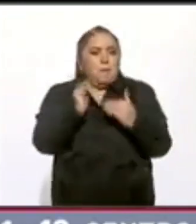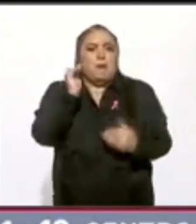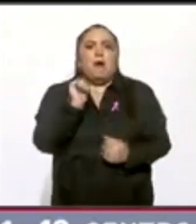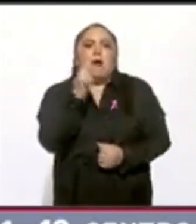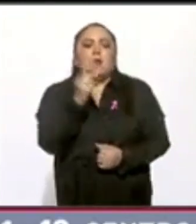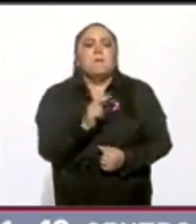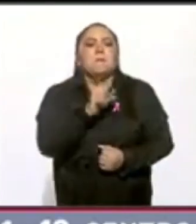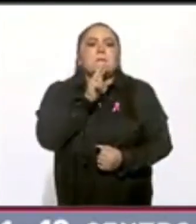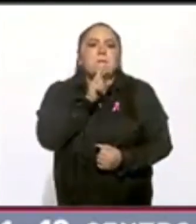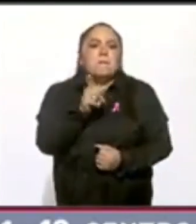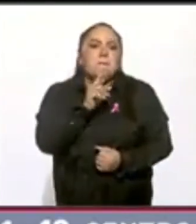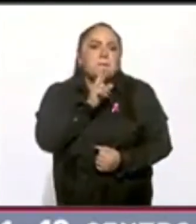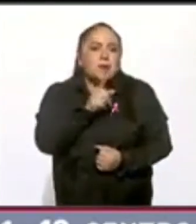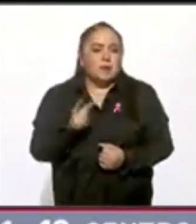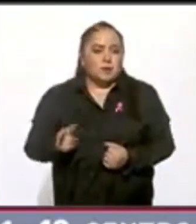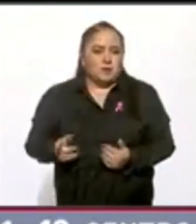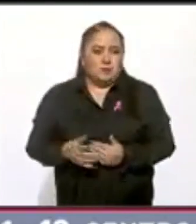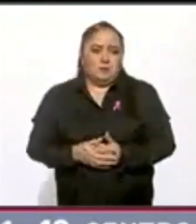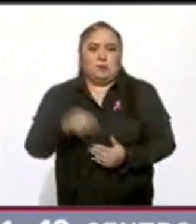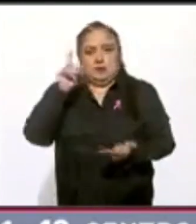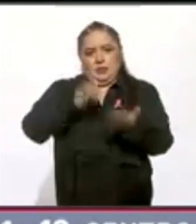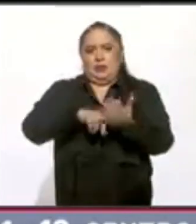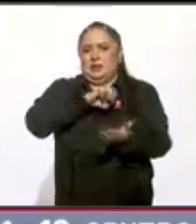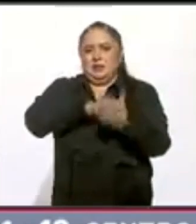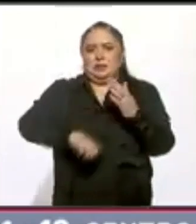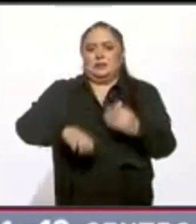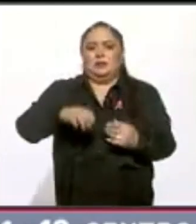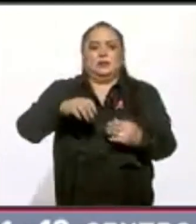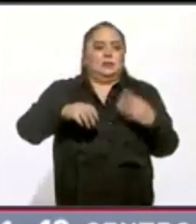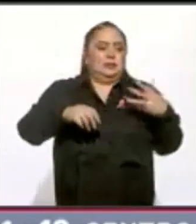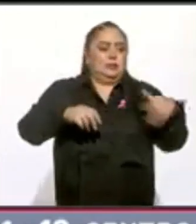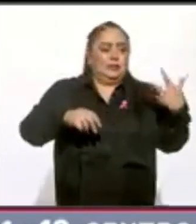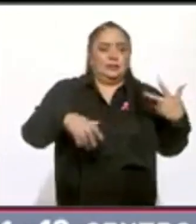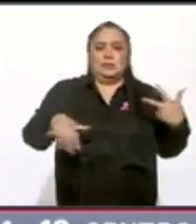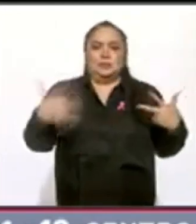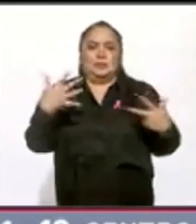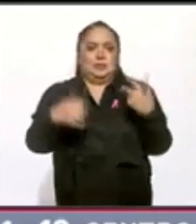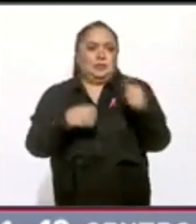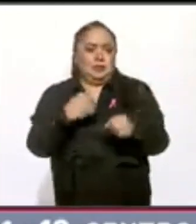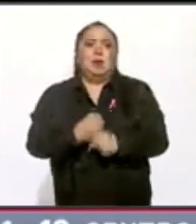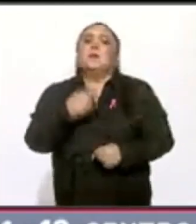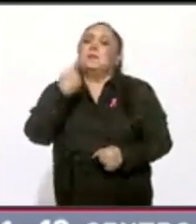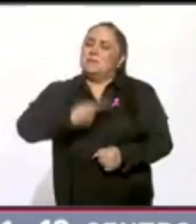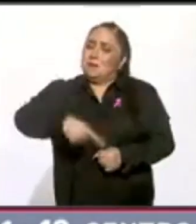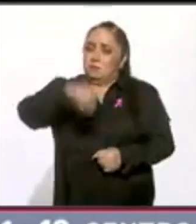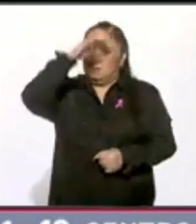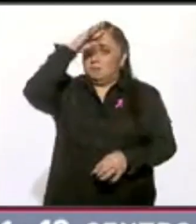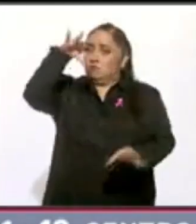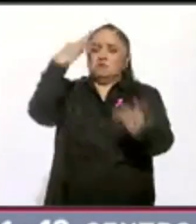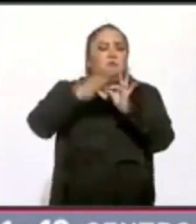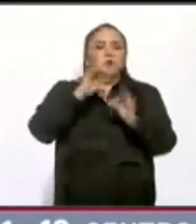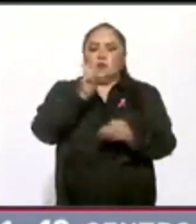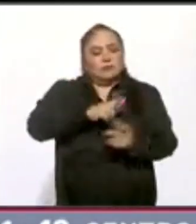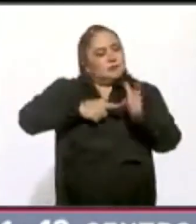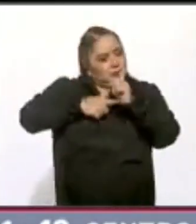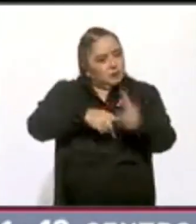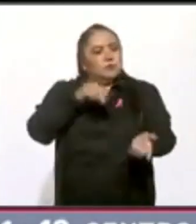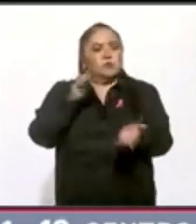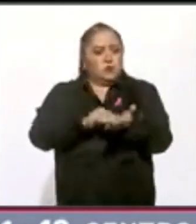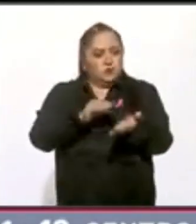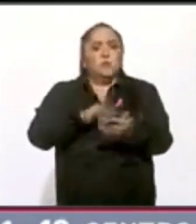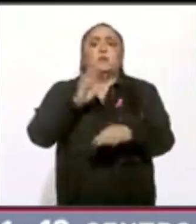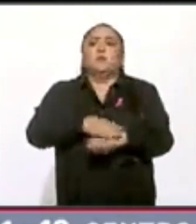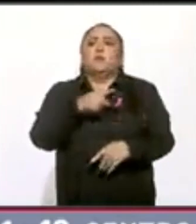justamente en las edades de entre 6 y 15 años. Pero todavía hay que seguir trabajando, pues evidentemente hay